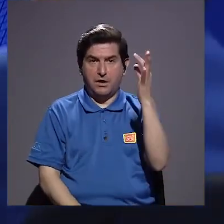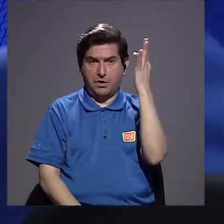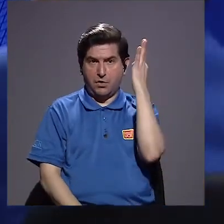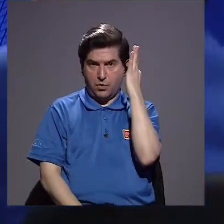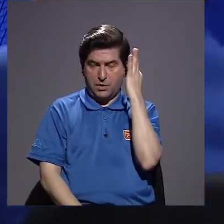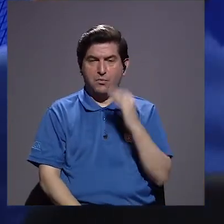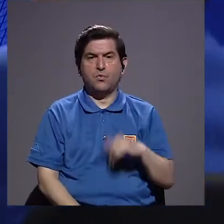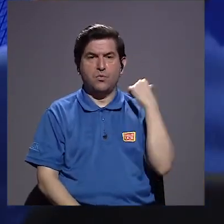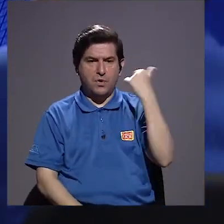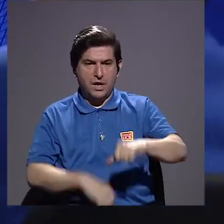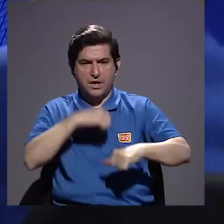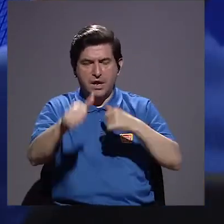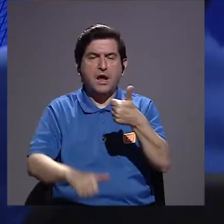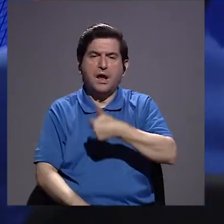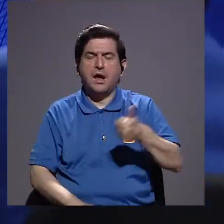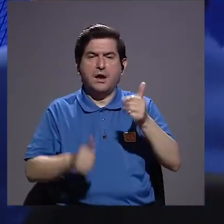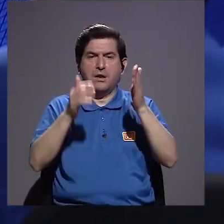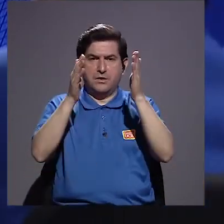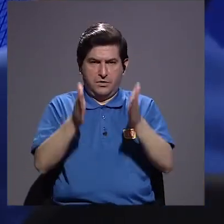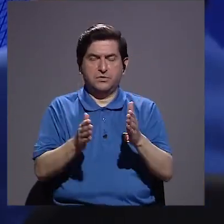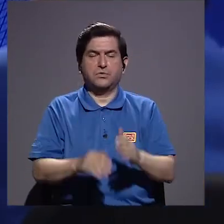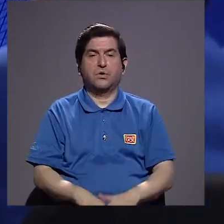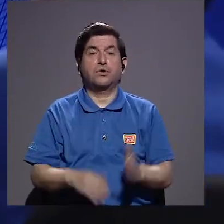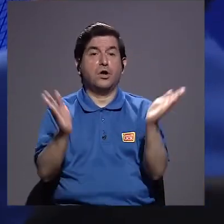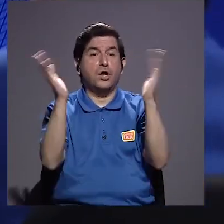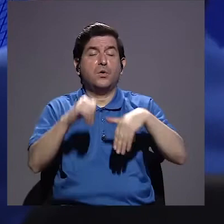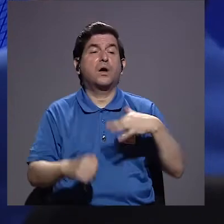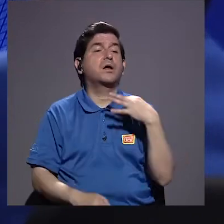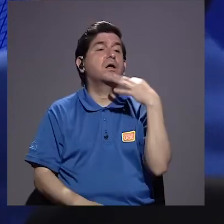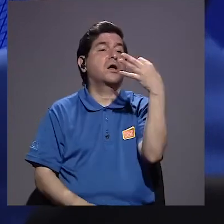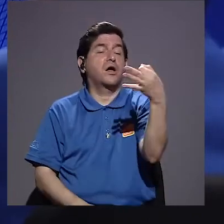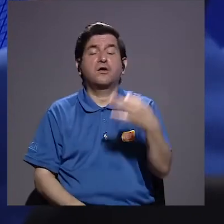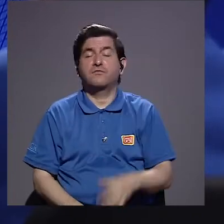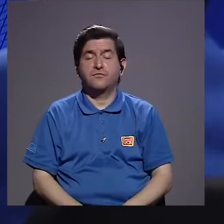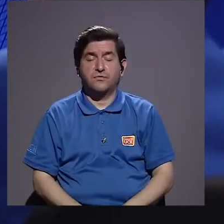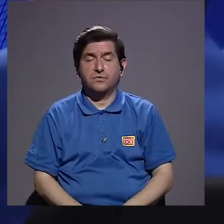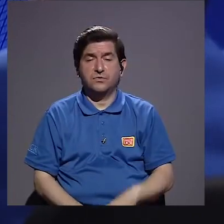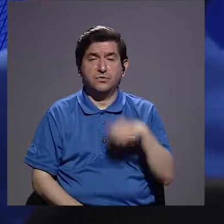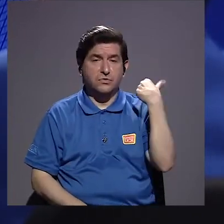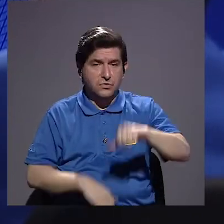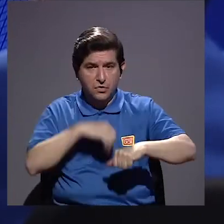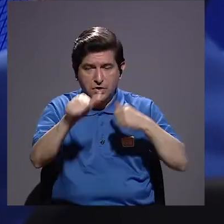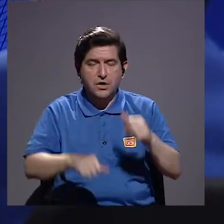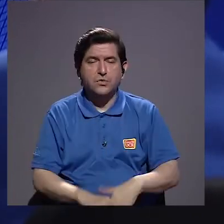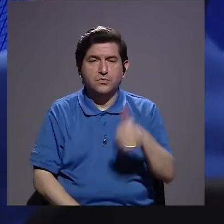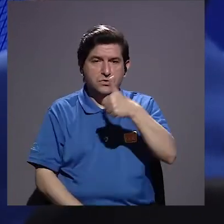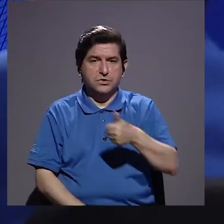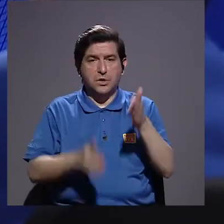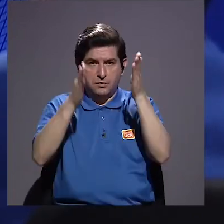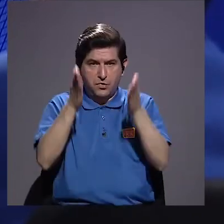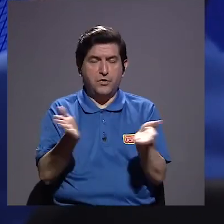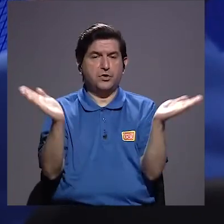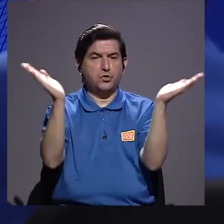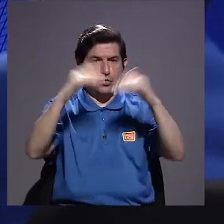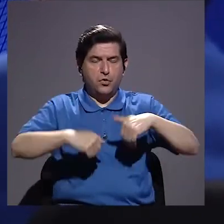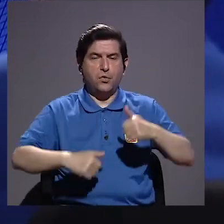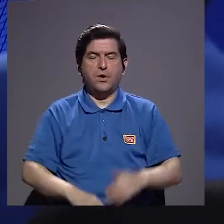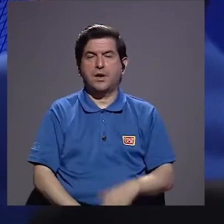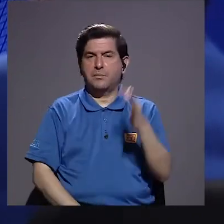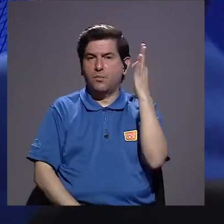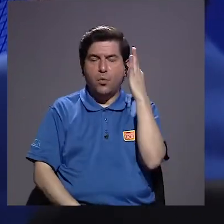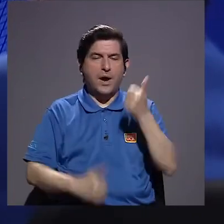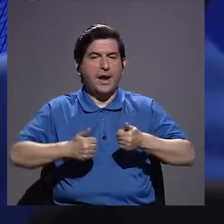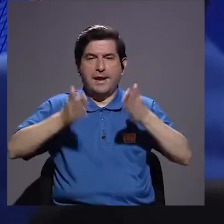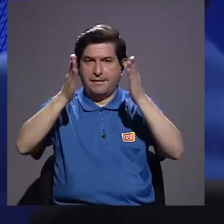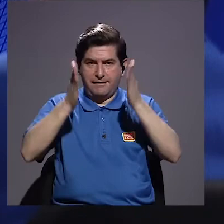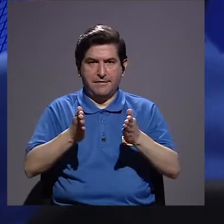una mujer en la lucha por la rectoría, y no hay. En la próxima lucha que tengamos por la rectoría no se han presentado